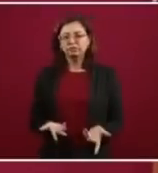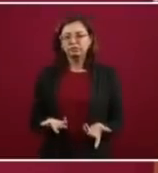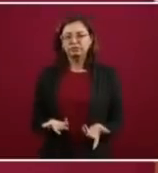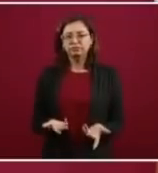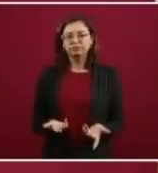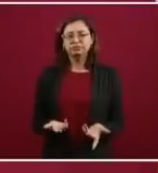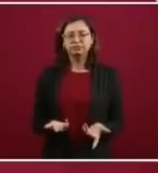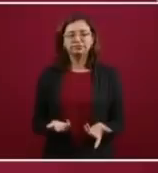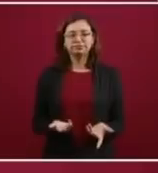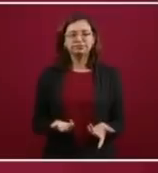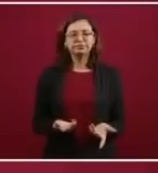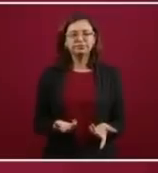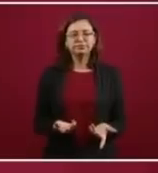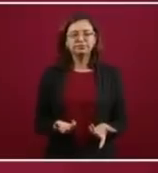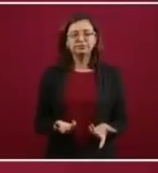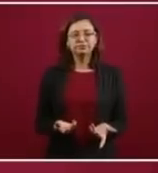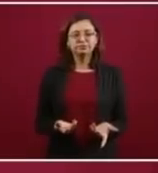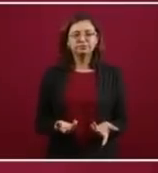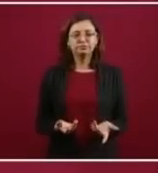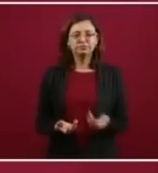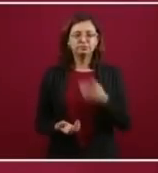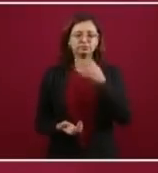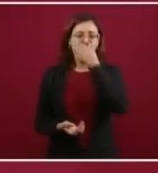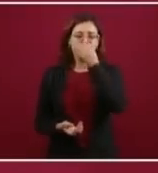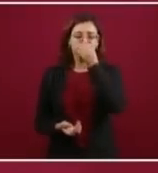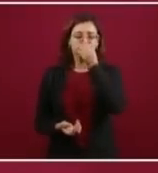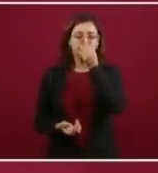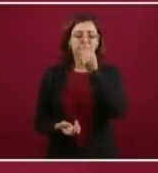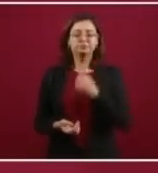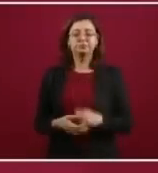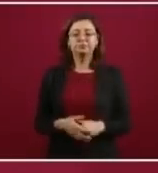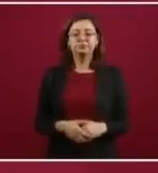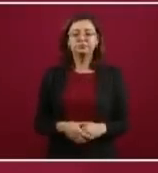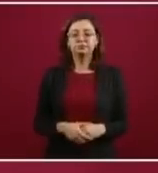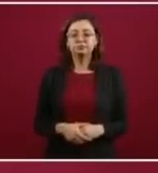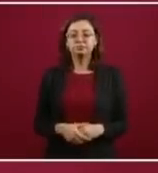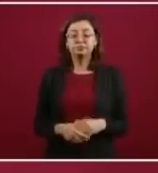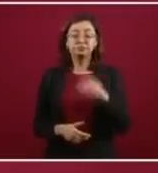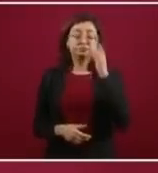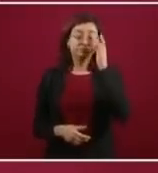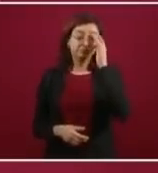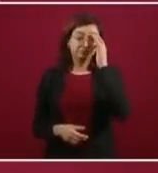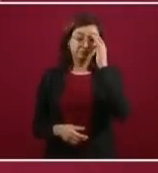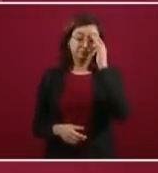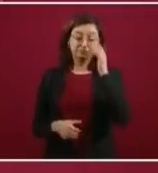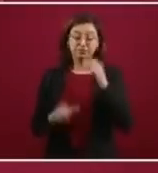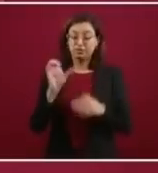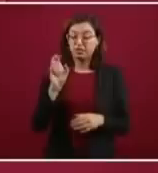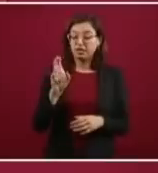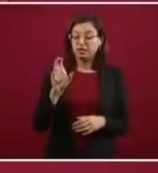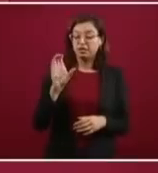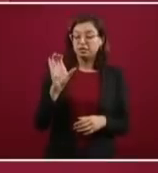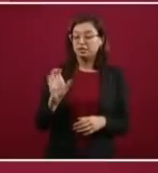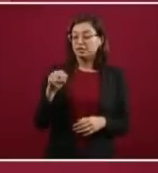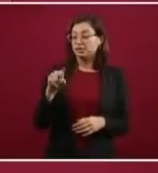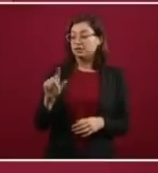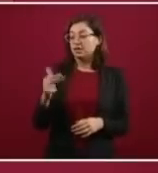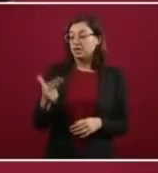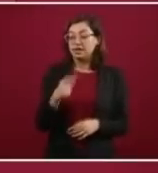Después de que ese organismo se ha